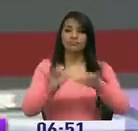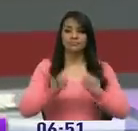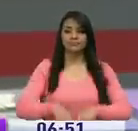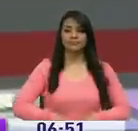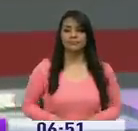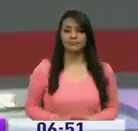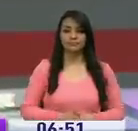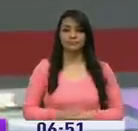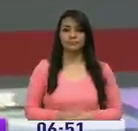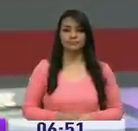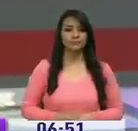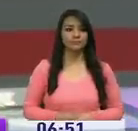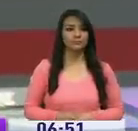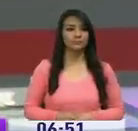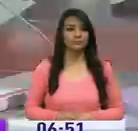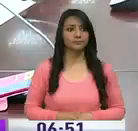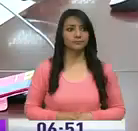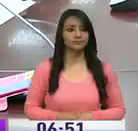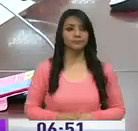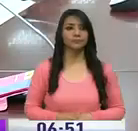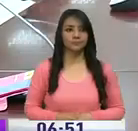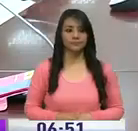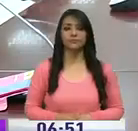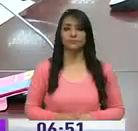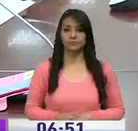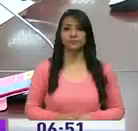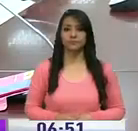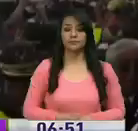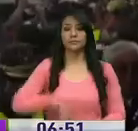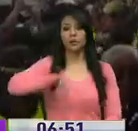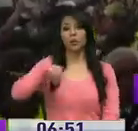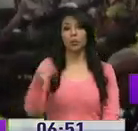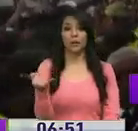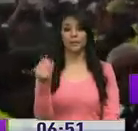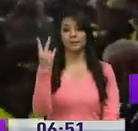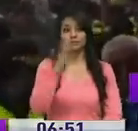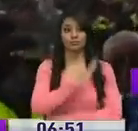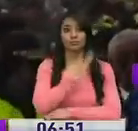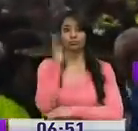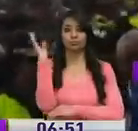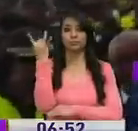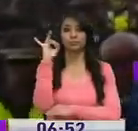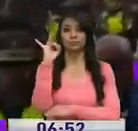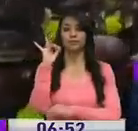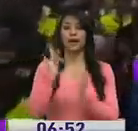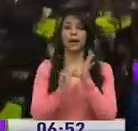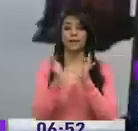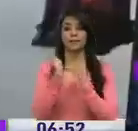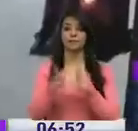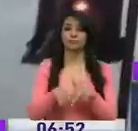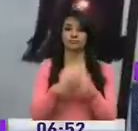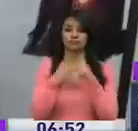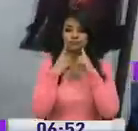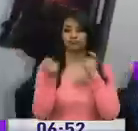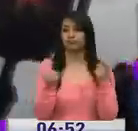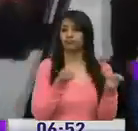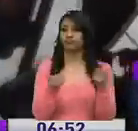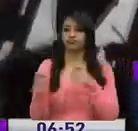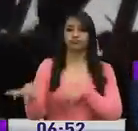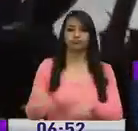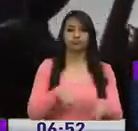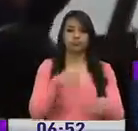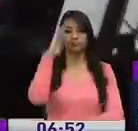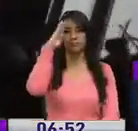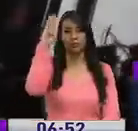le Contamos a las 12 horas de este jueves 18 de abril arrancará el operativo de control preparado por la Policía